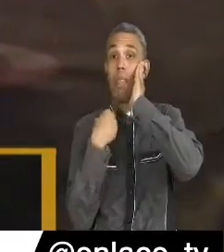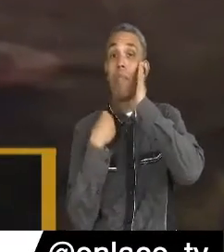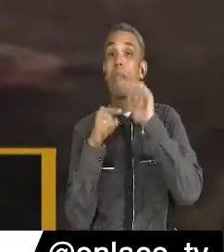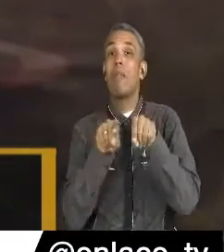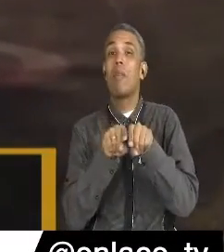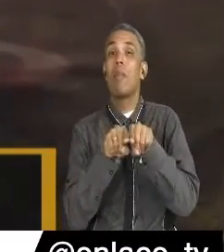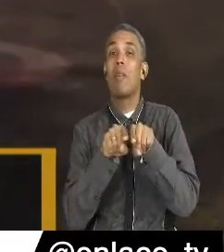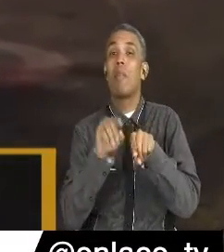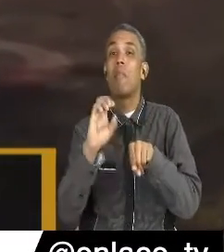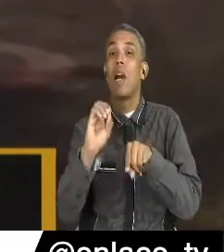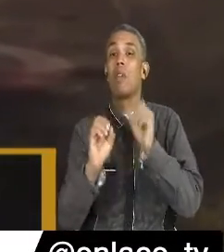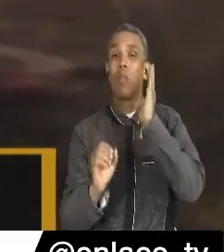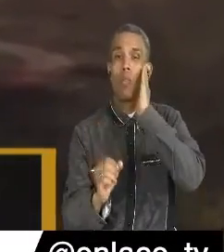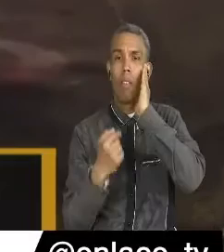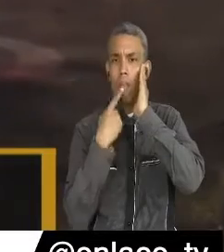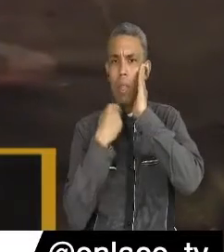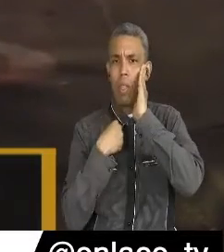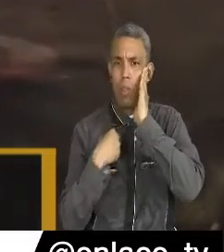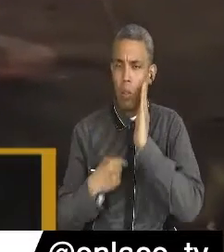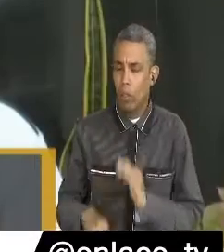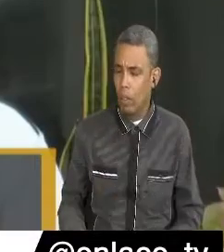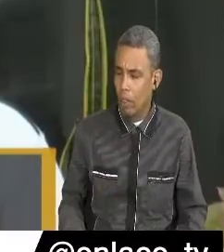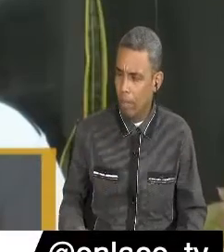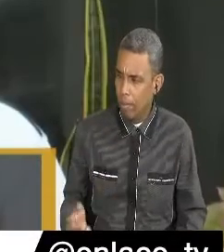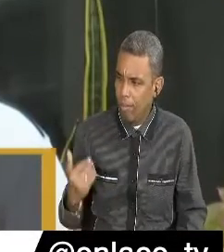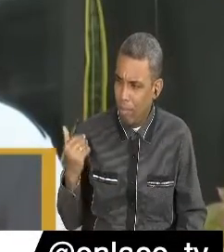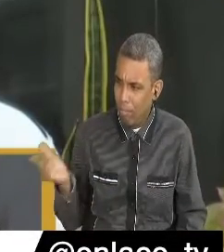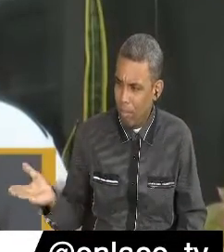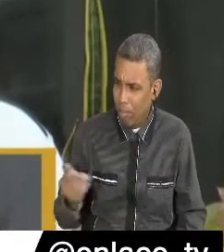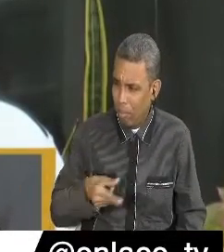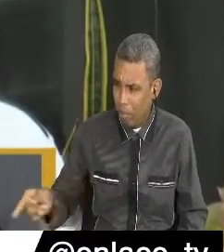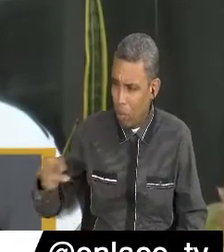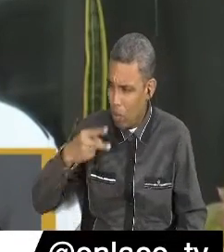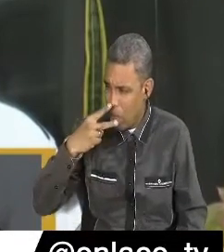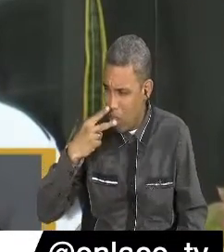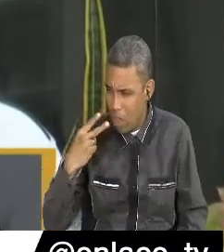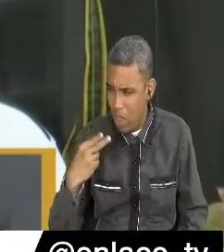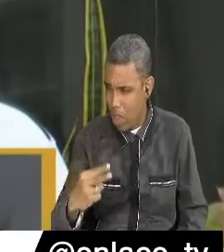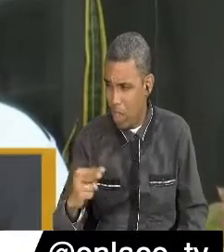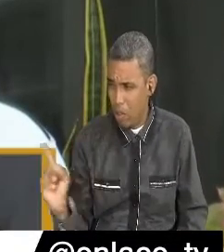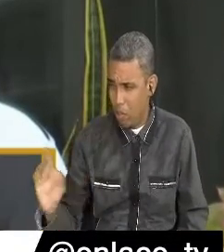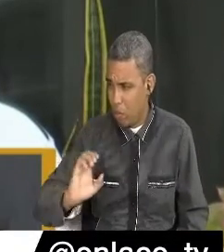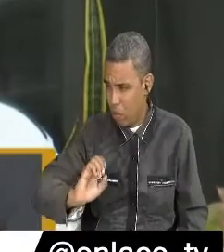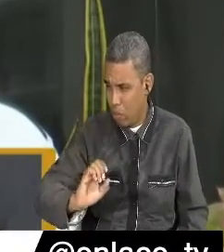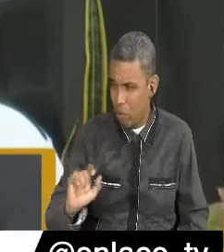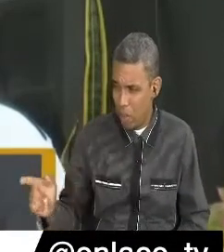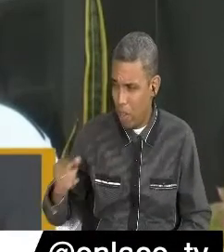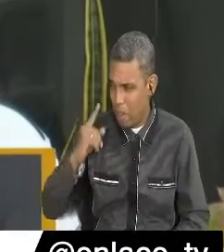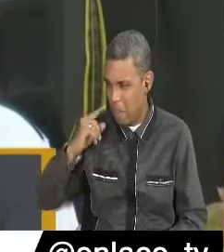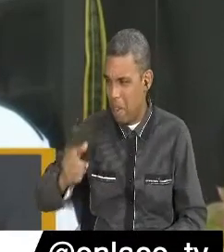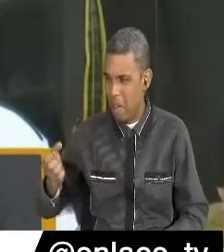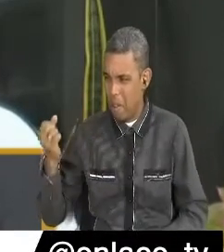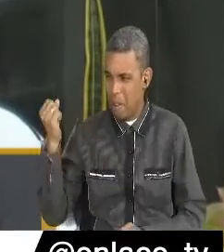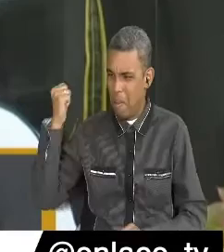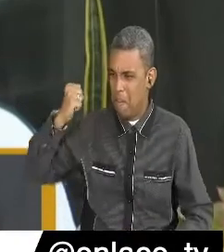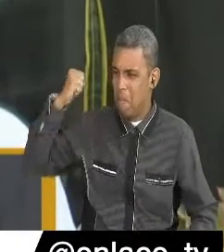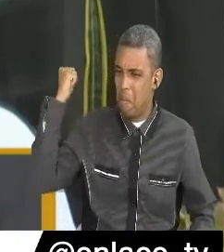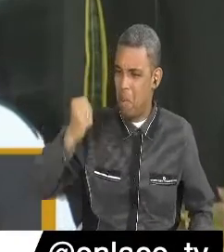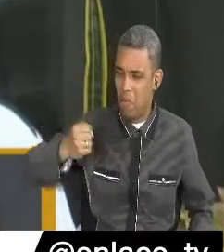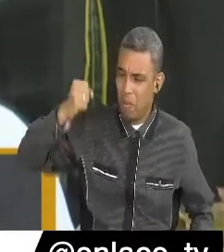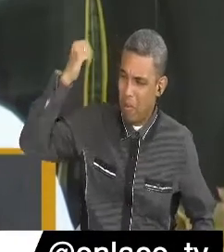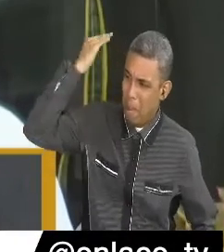lo habían apuñaleado. Pero después, para no preocuparme, pero ya después, más luego, me